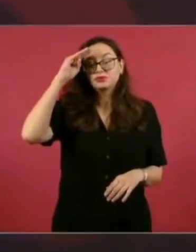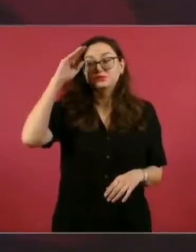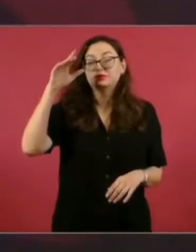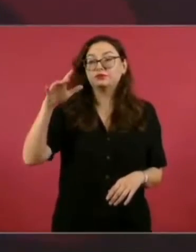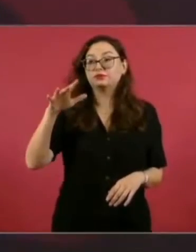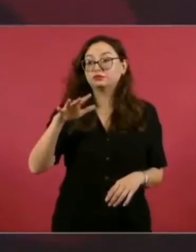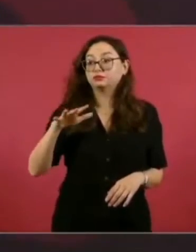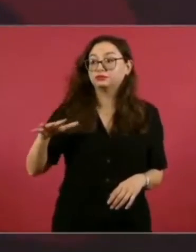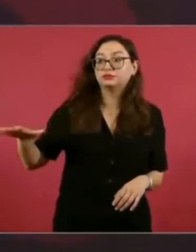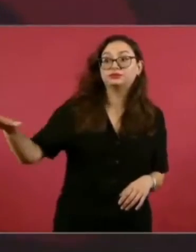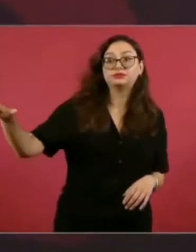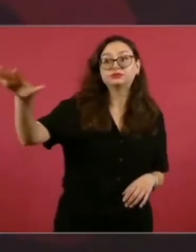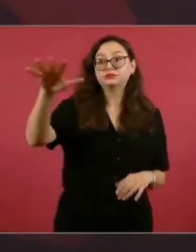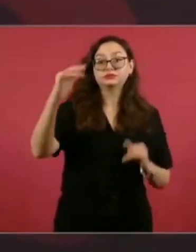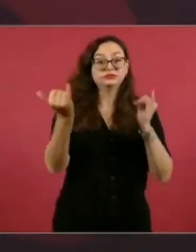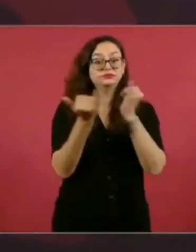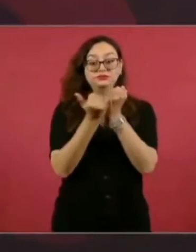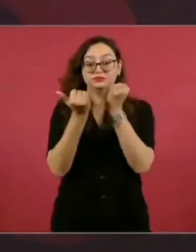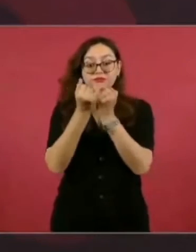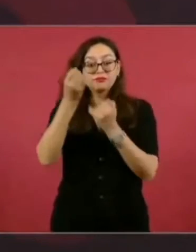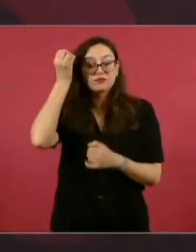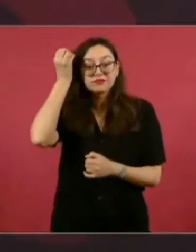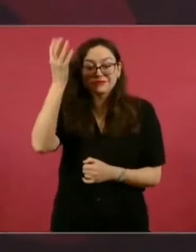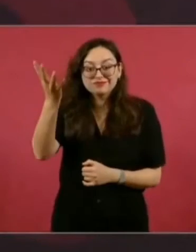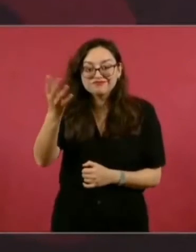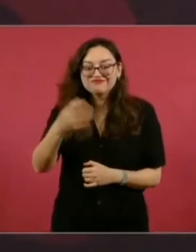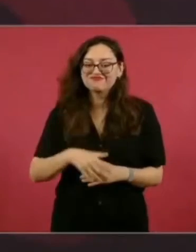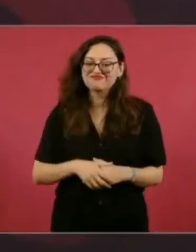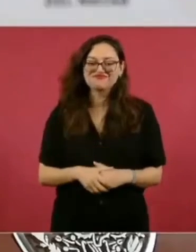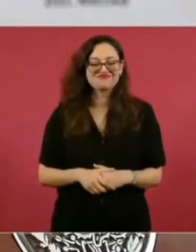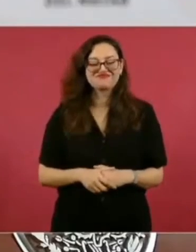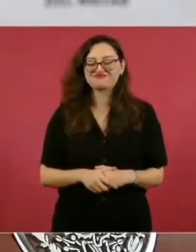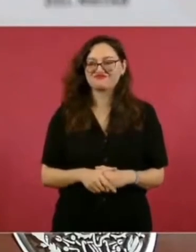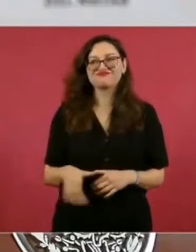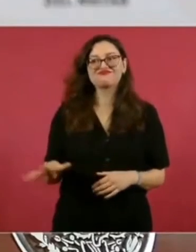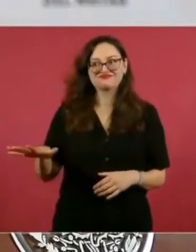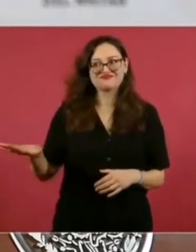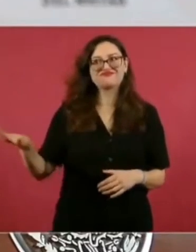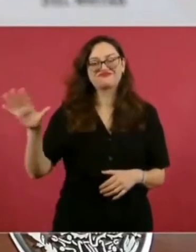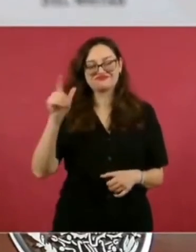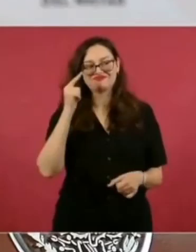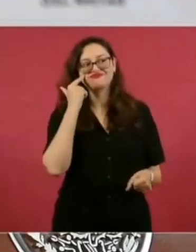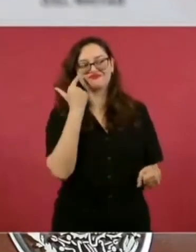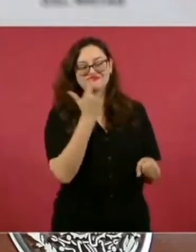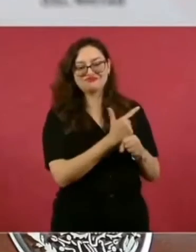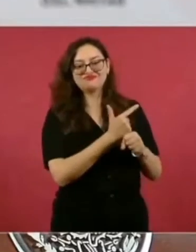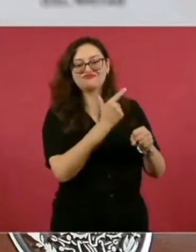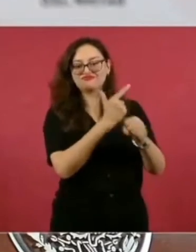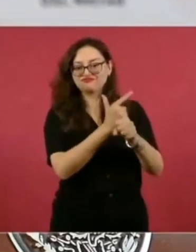no se da cuenta, ¿no?, de lo que realmente sucede.